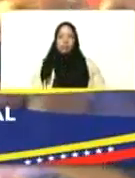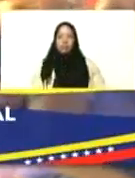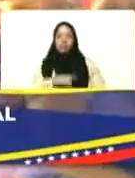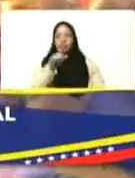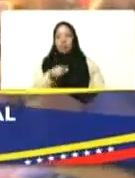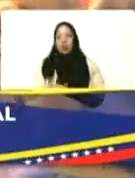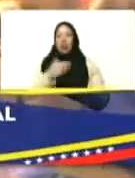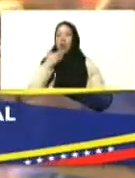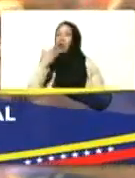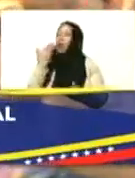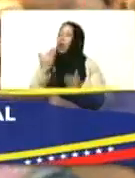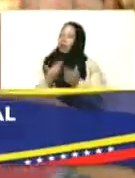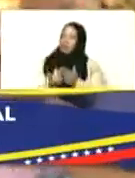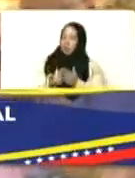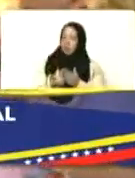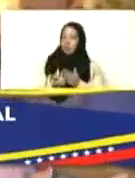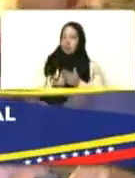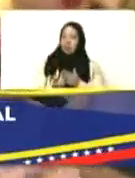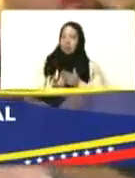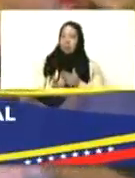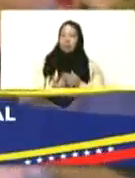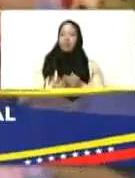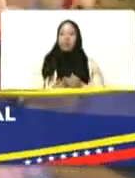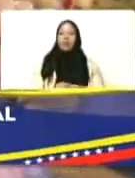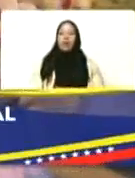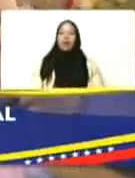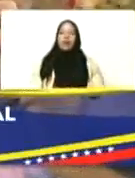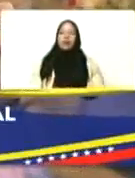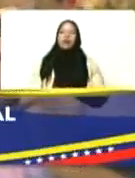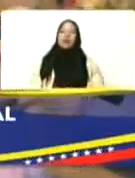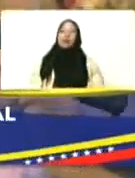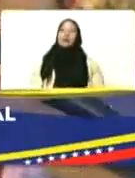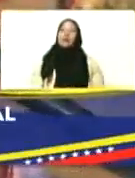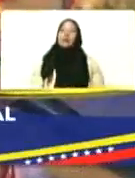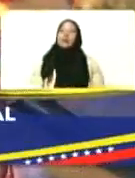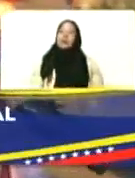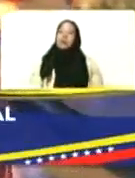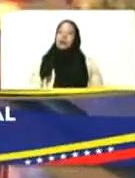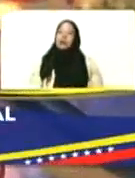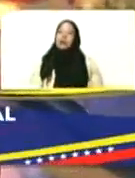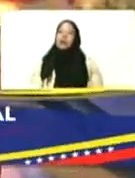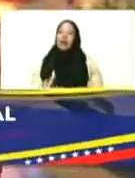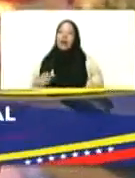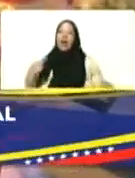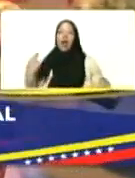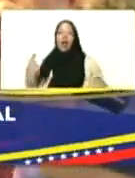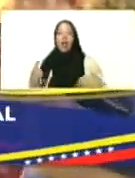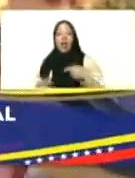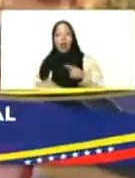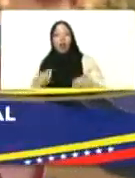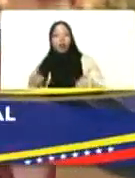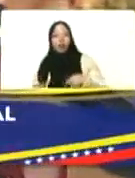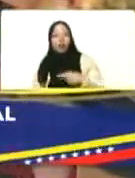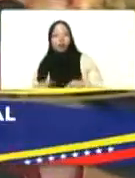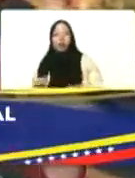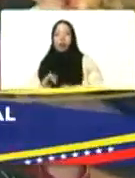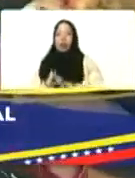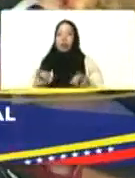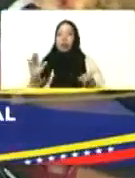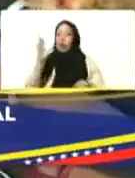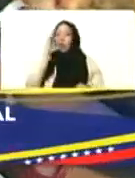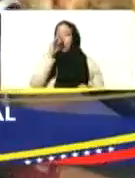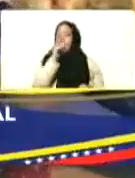Agradecerle porque cuando empezamos la revolución no